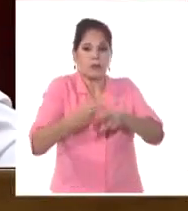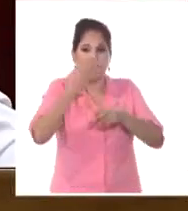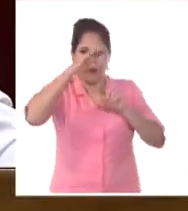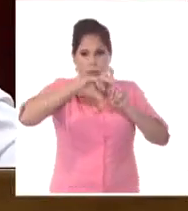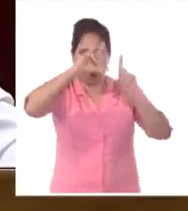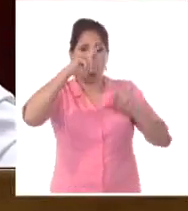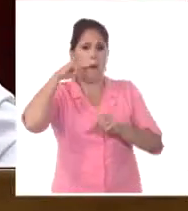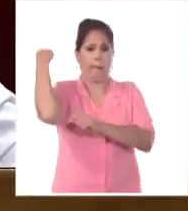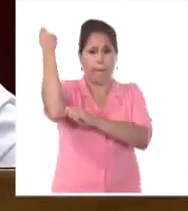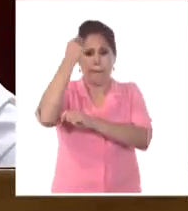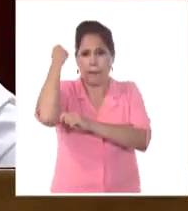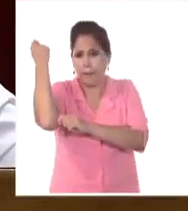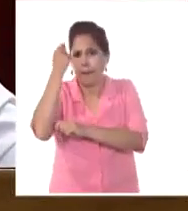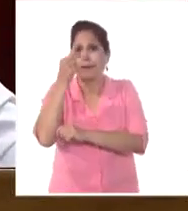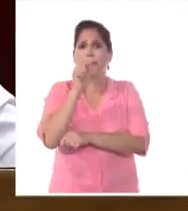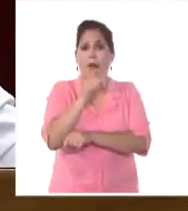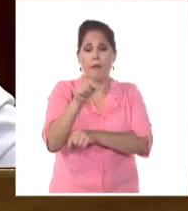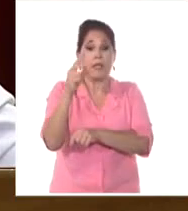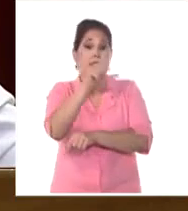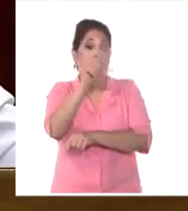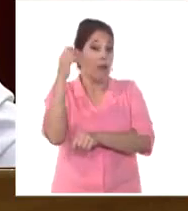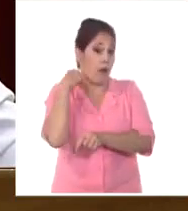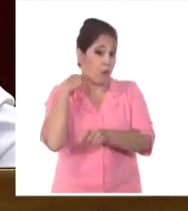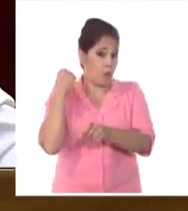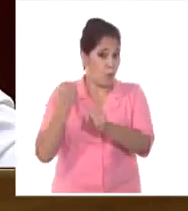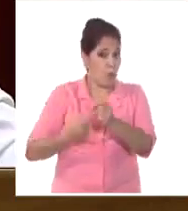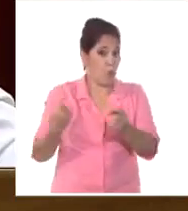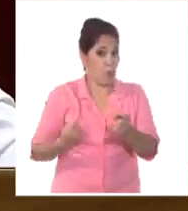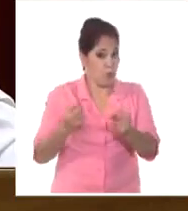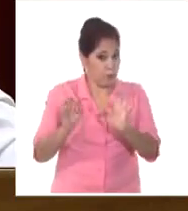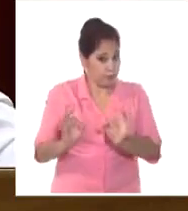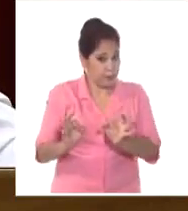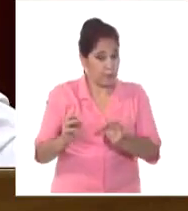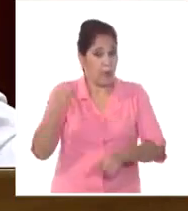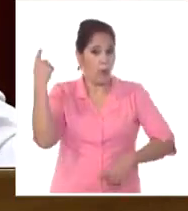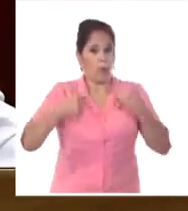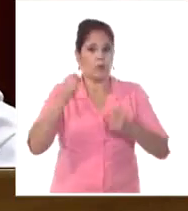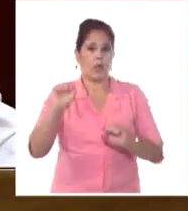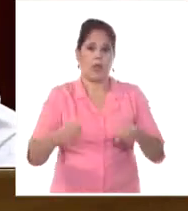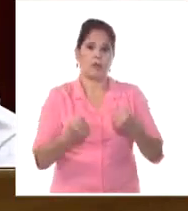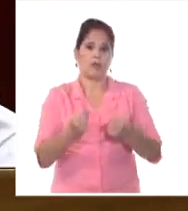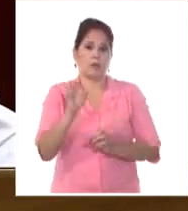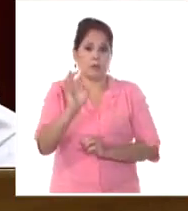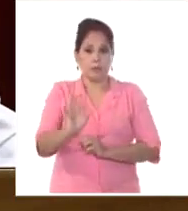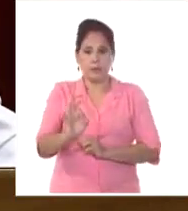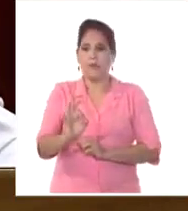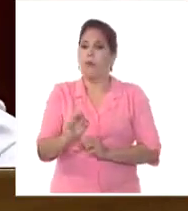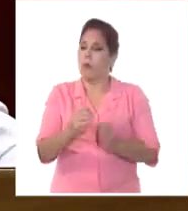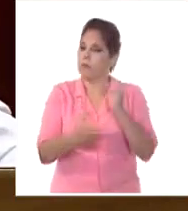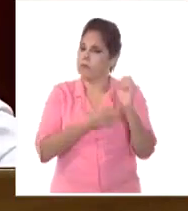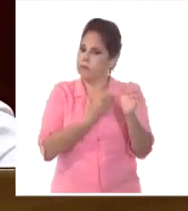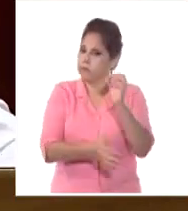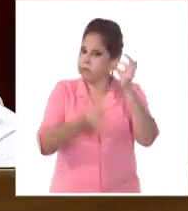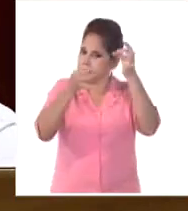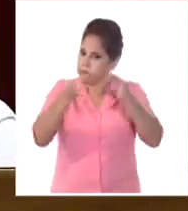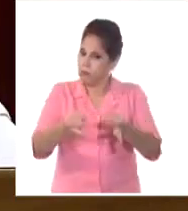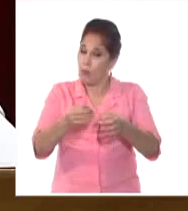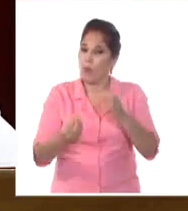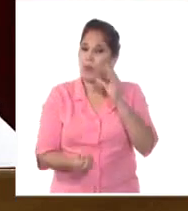gestó en casi 100 años de lucha contra la injusticia. De su autenticidad nace su